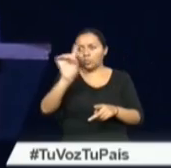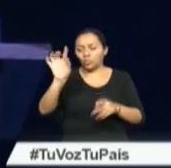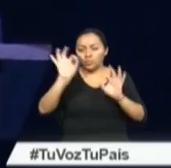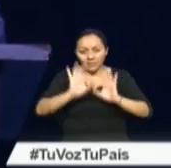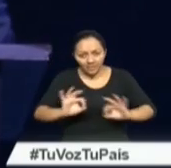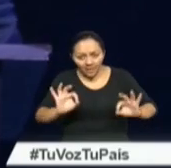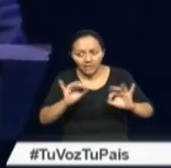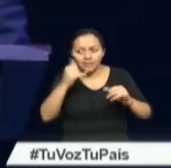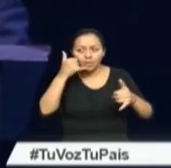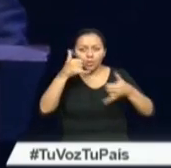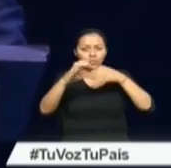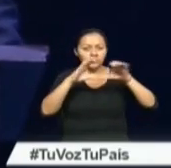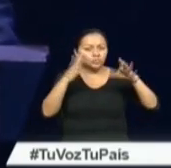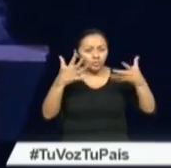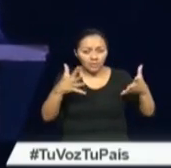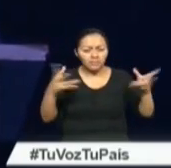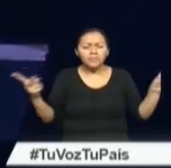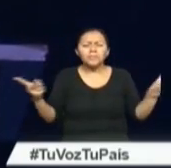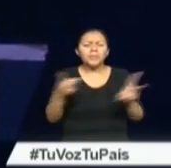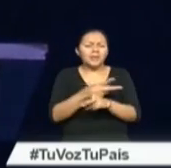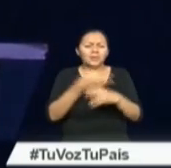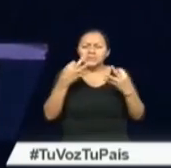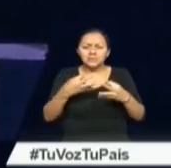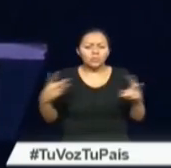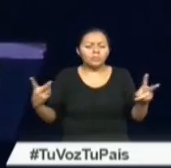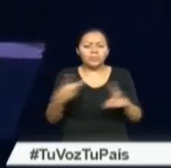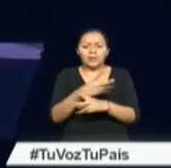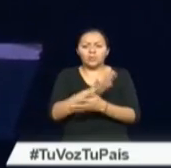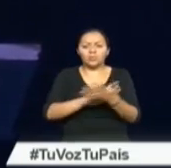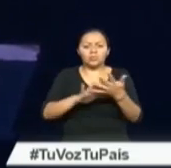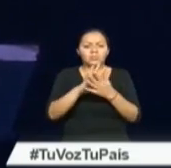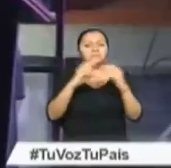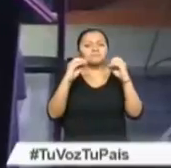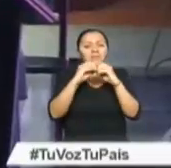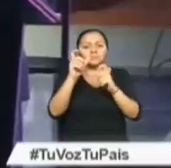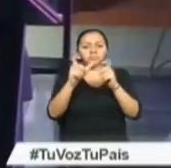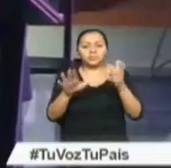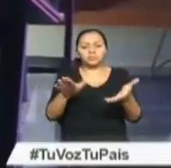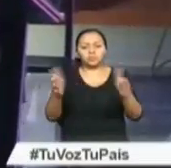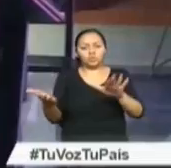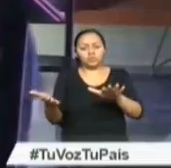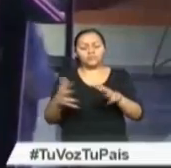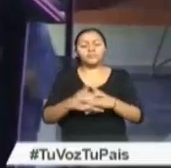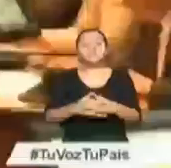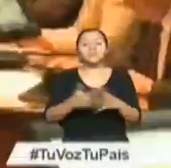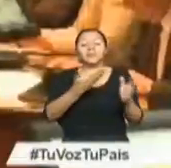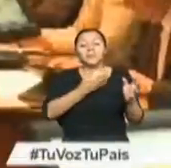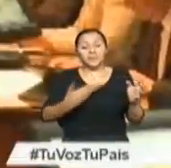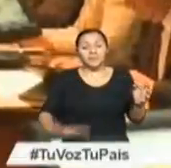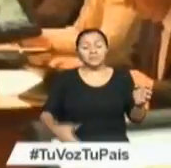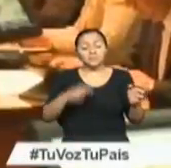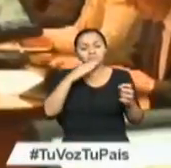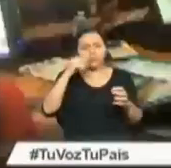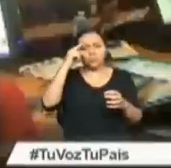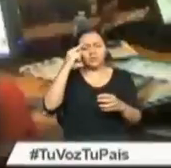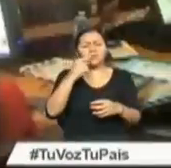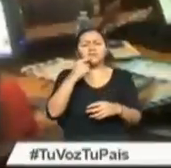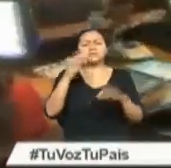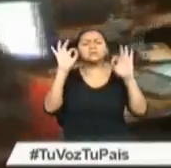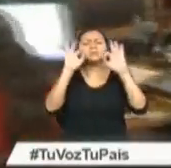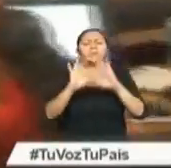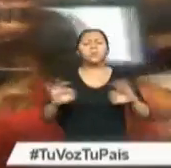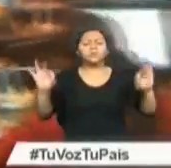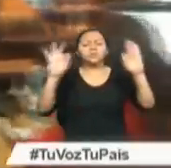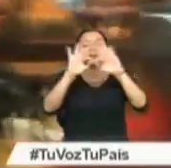graves, sobre todo en número de víctimas. Además, el presidente Correa resaltó la importancia que ha tenido